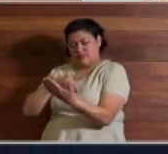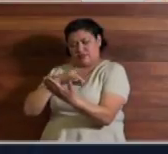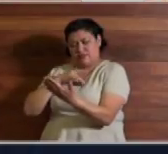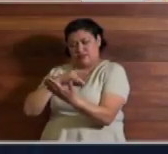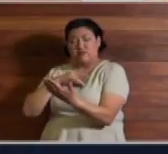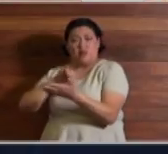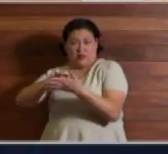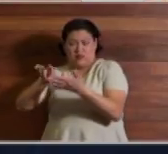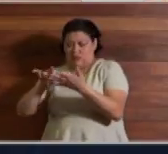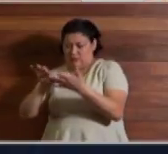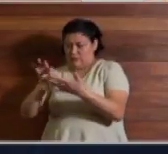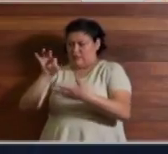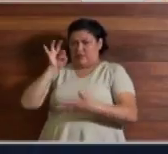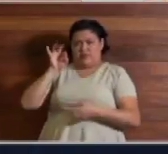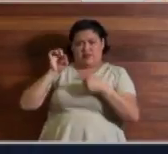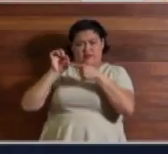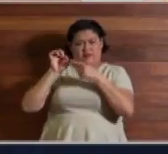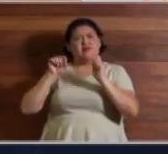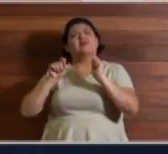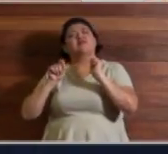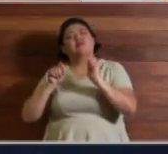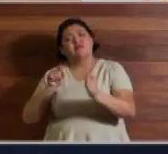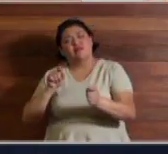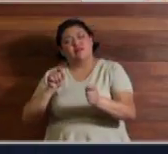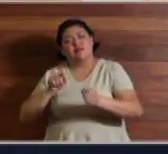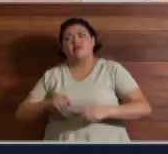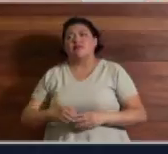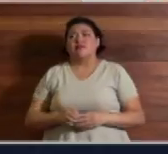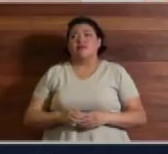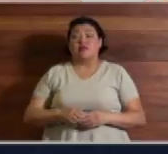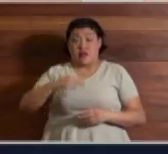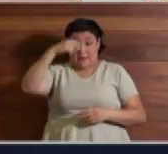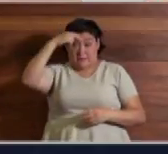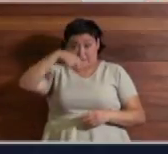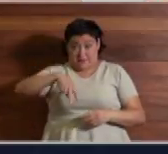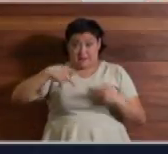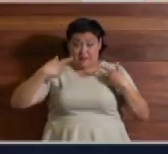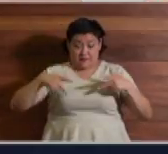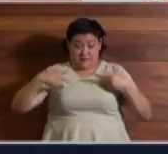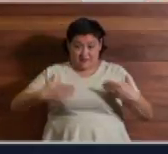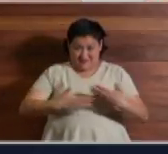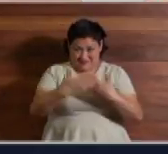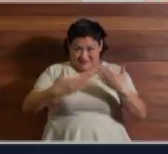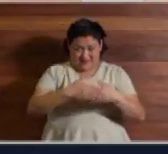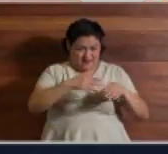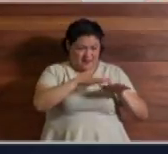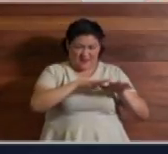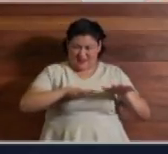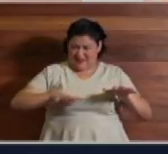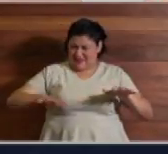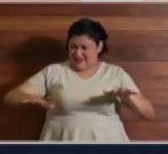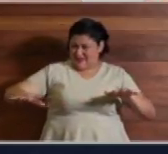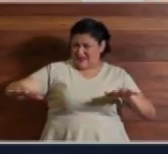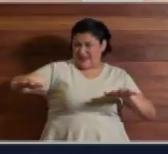Uno de ellos tiene que ver con el número de mexicanos que